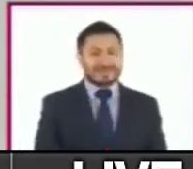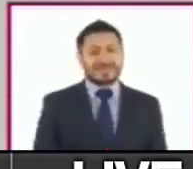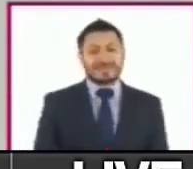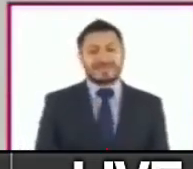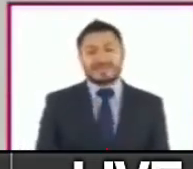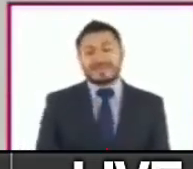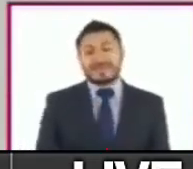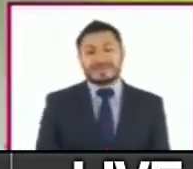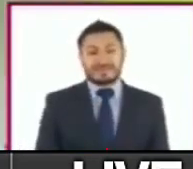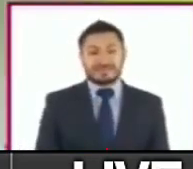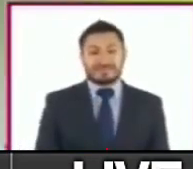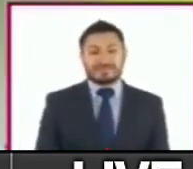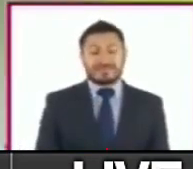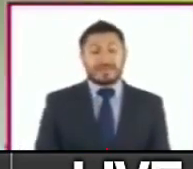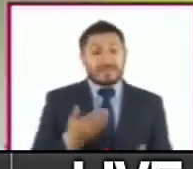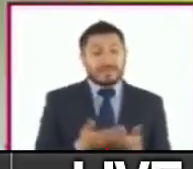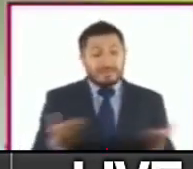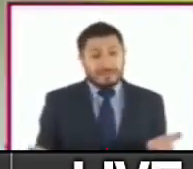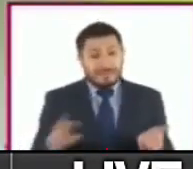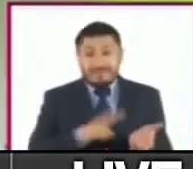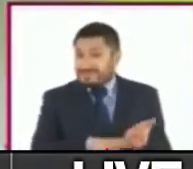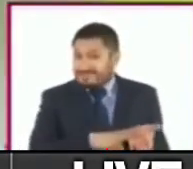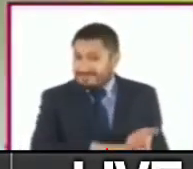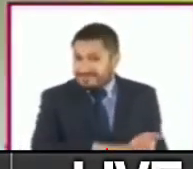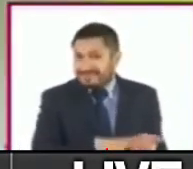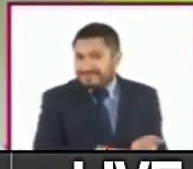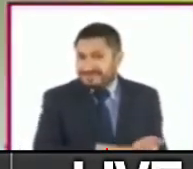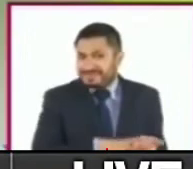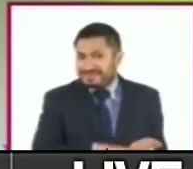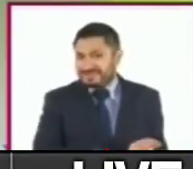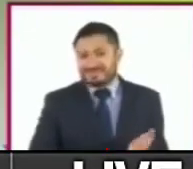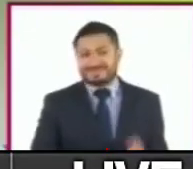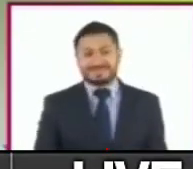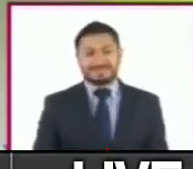¡Ay, se fue! Casilla verde.